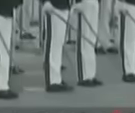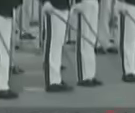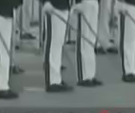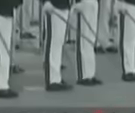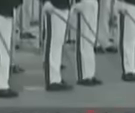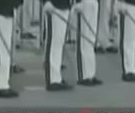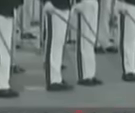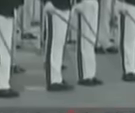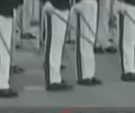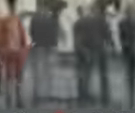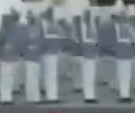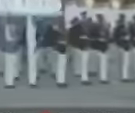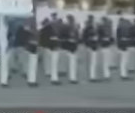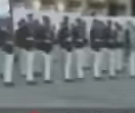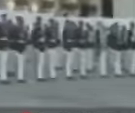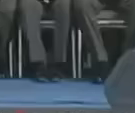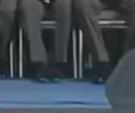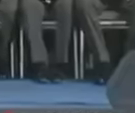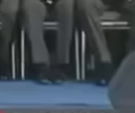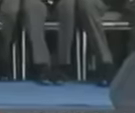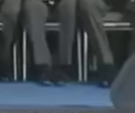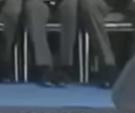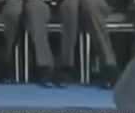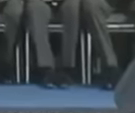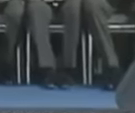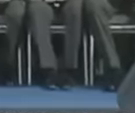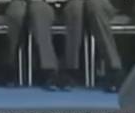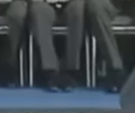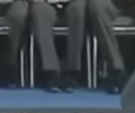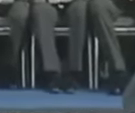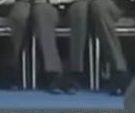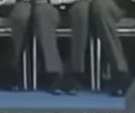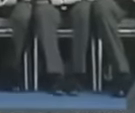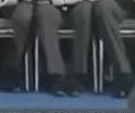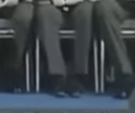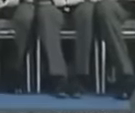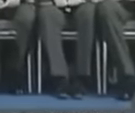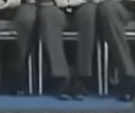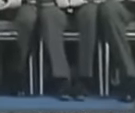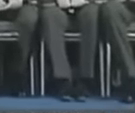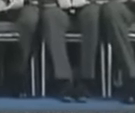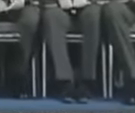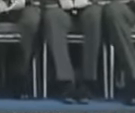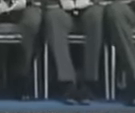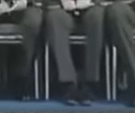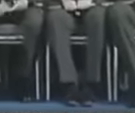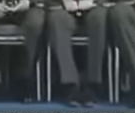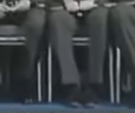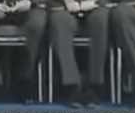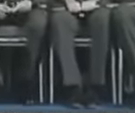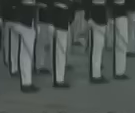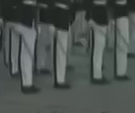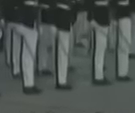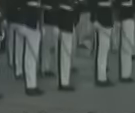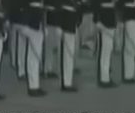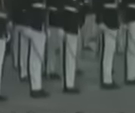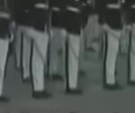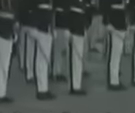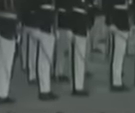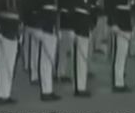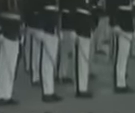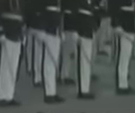perfecta fusión cívico-militar-policial, activemos el Plan Ayacucho 2024-2030 para la transformación completa de